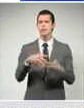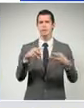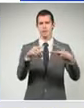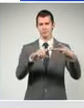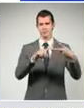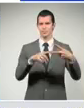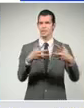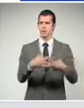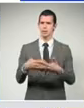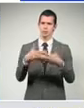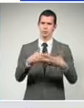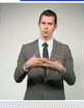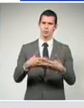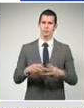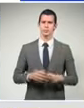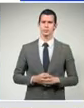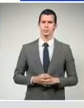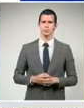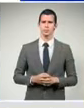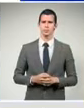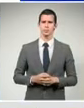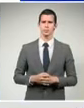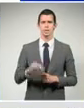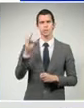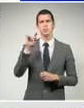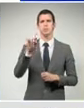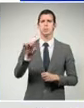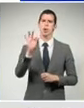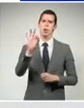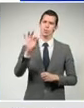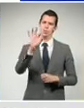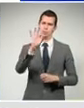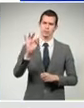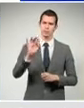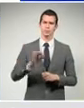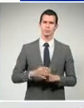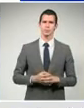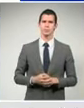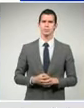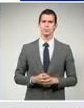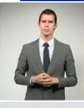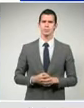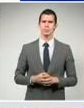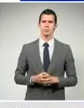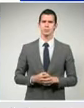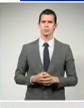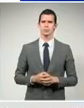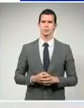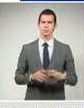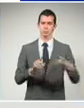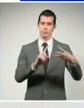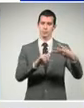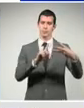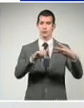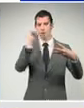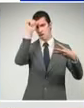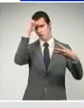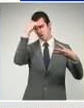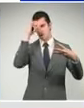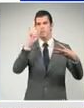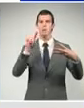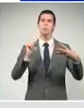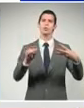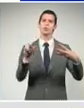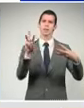el 7,8% a 3. Ayer, la India con el 6,3%,